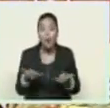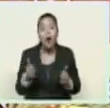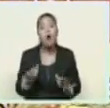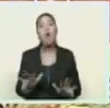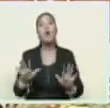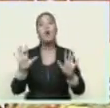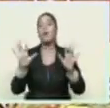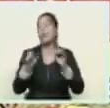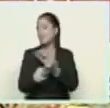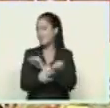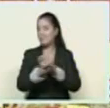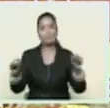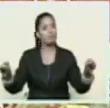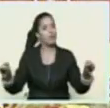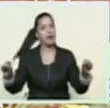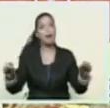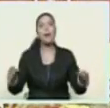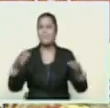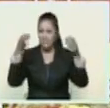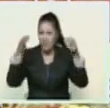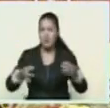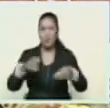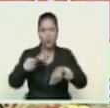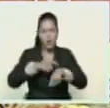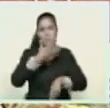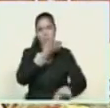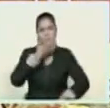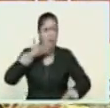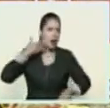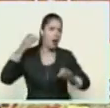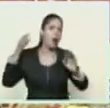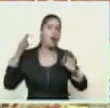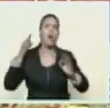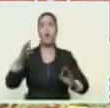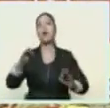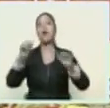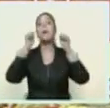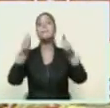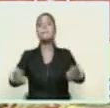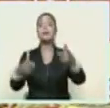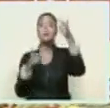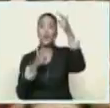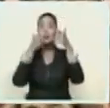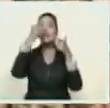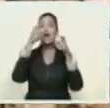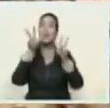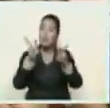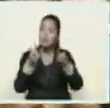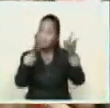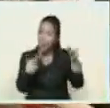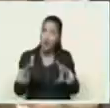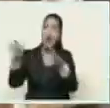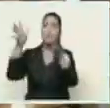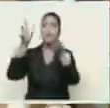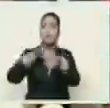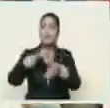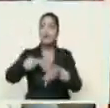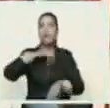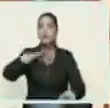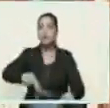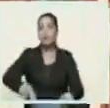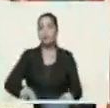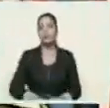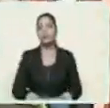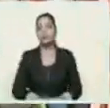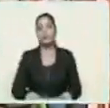no se pudo pero bendandi en los mejores 100 pesos chávez lengua los tiempos de la historia